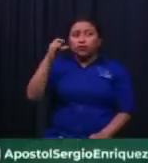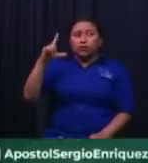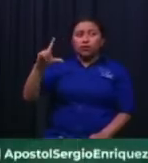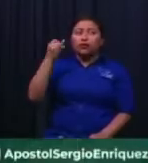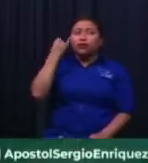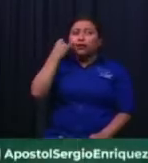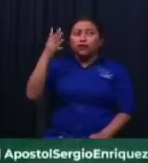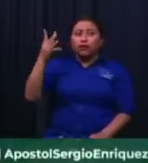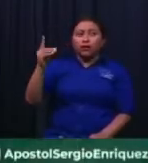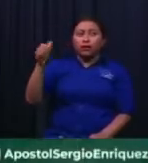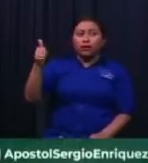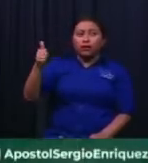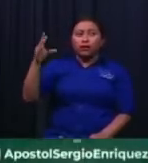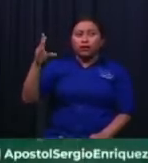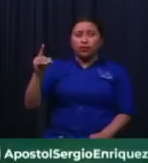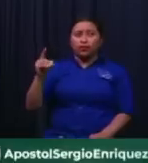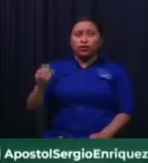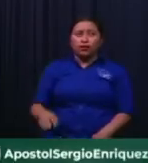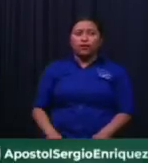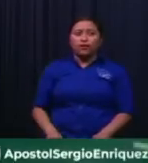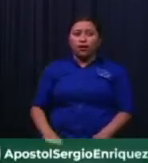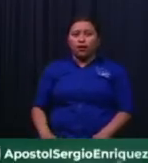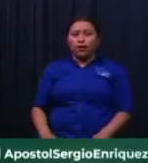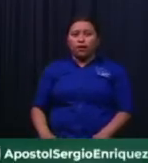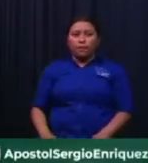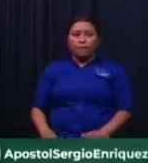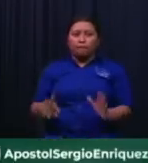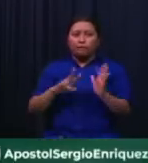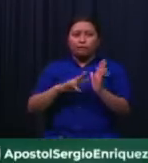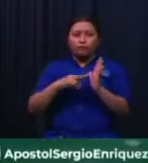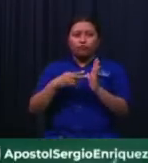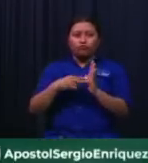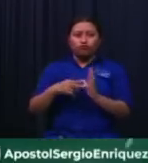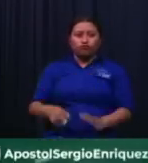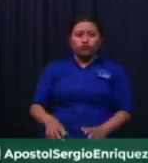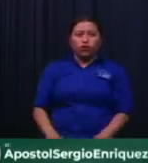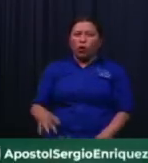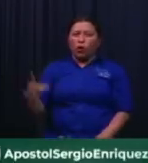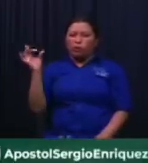animadversión, antipatía, ojeriza,